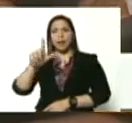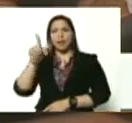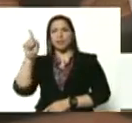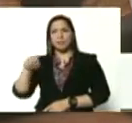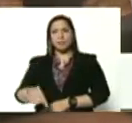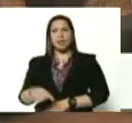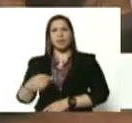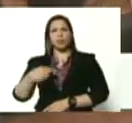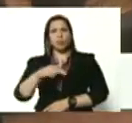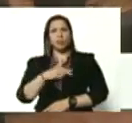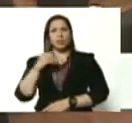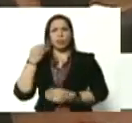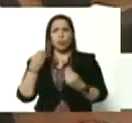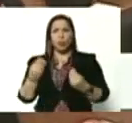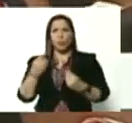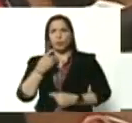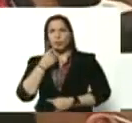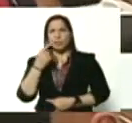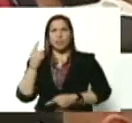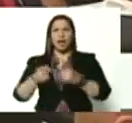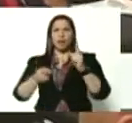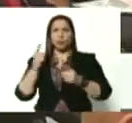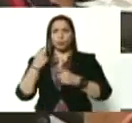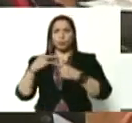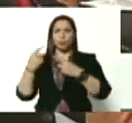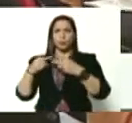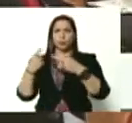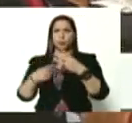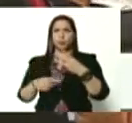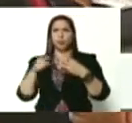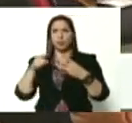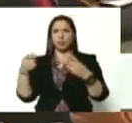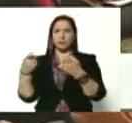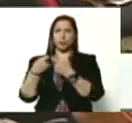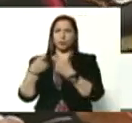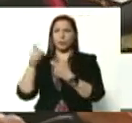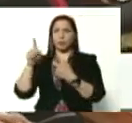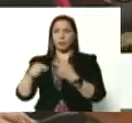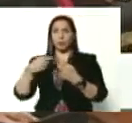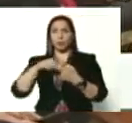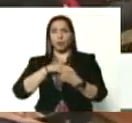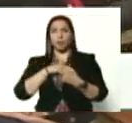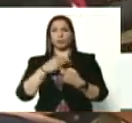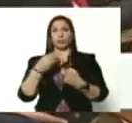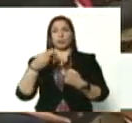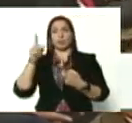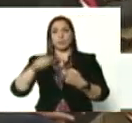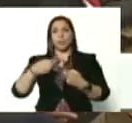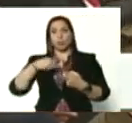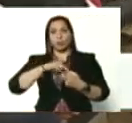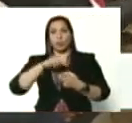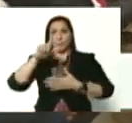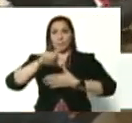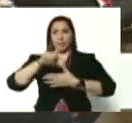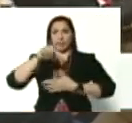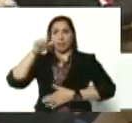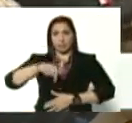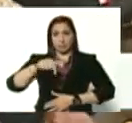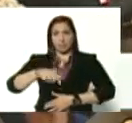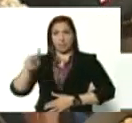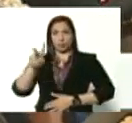al extranjero como lo hacen algunos fascistas en este conflicto también es nuestro y de nuestra américa aquí en venezuela